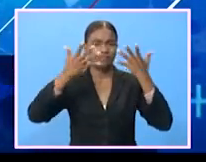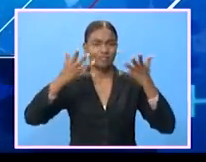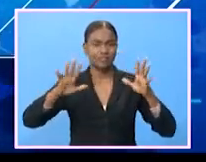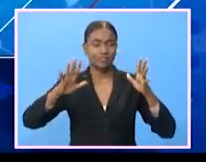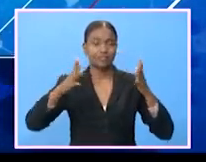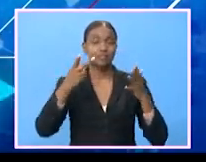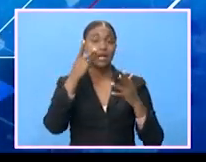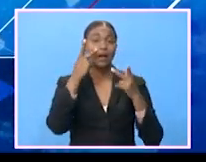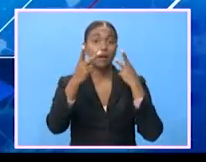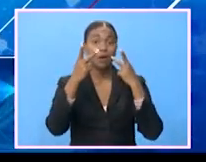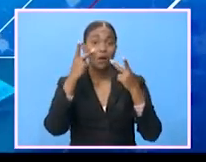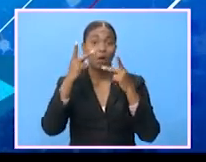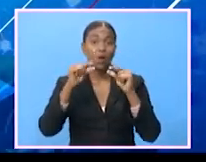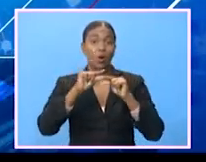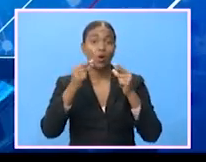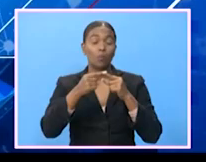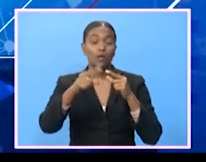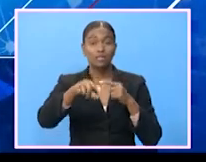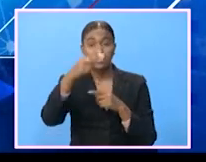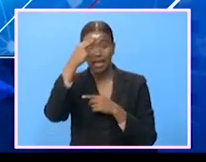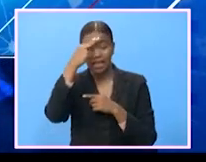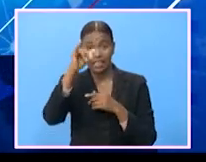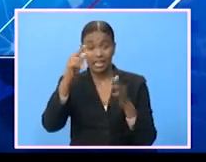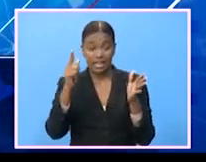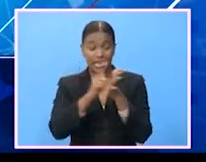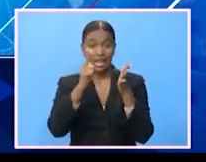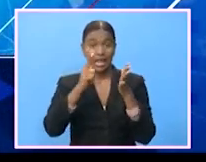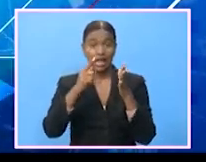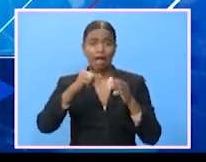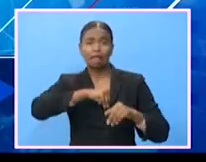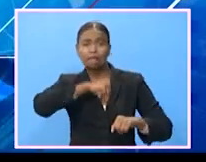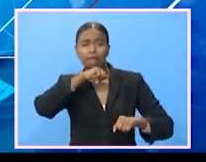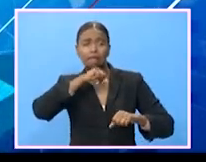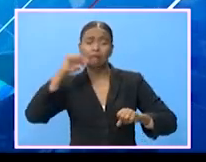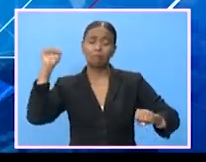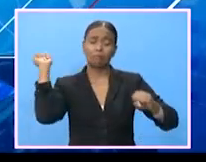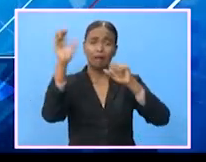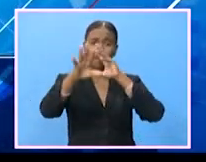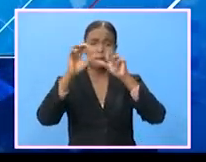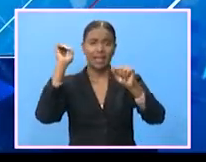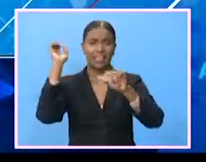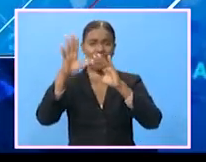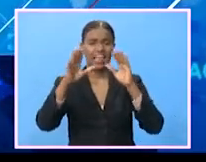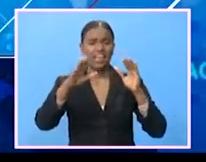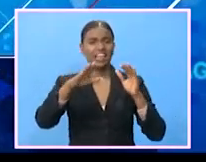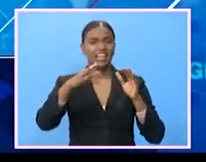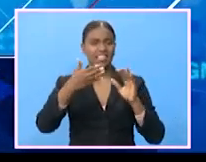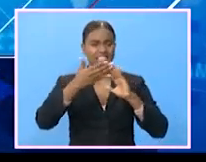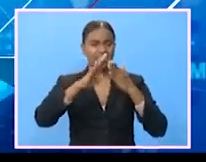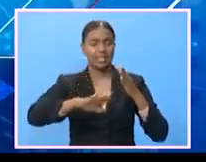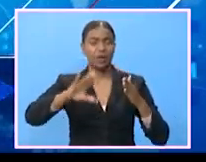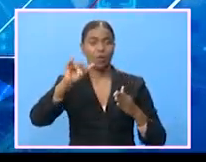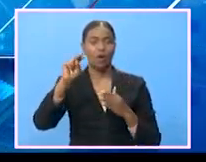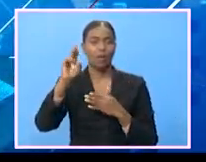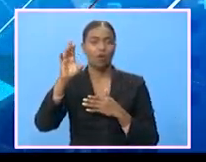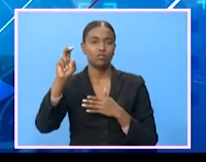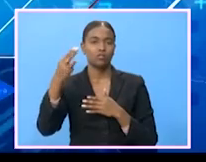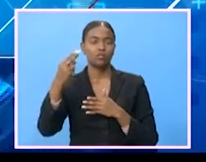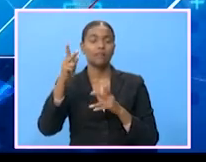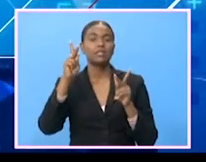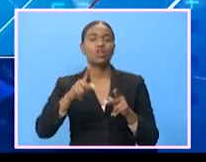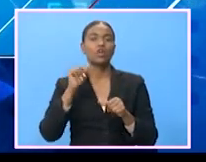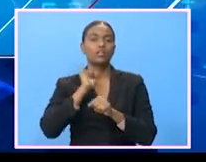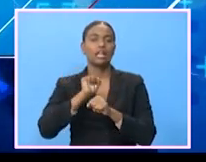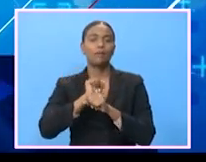se observa a un grupo de haitianos ilegales lanzando piedras y botellas en Ciudad Juan Bosch contra inspectores del Departamento de